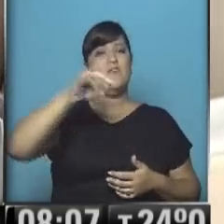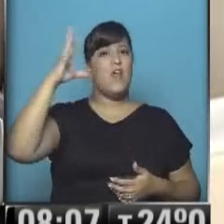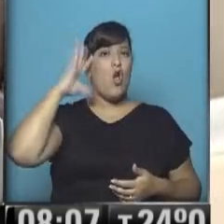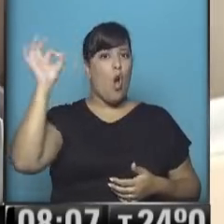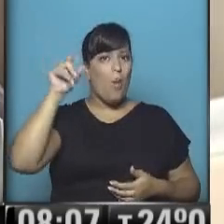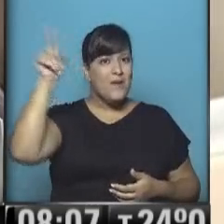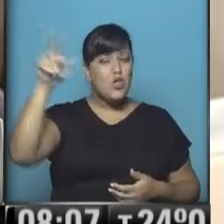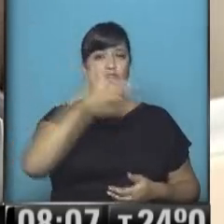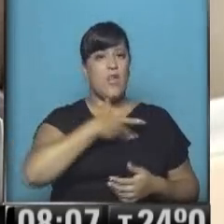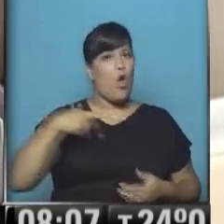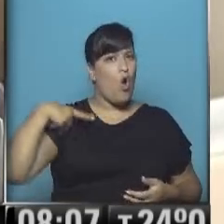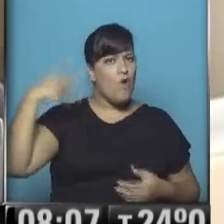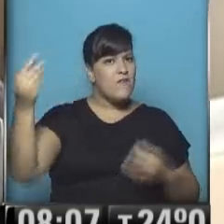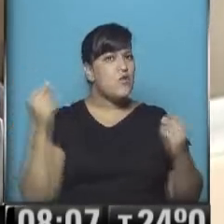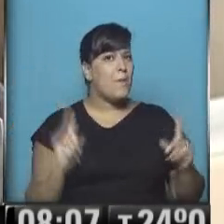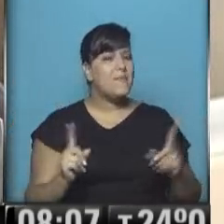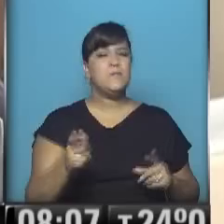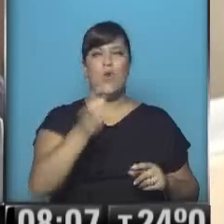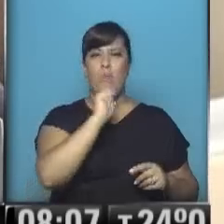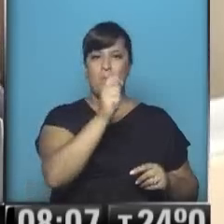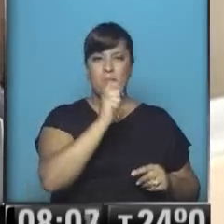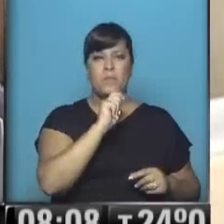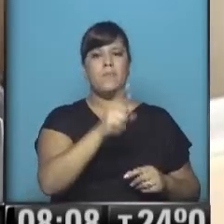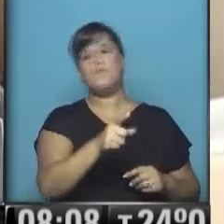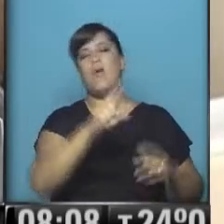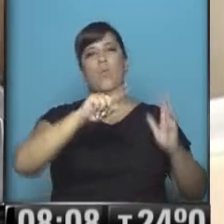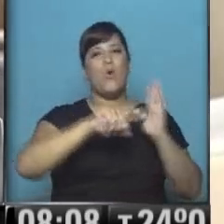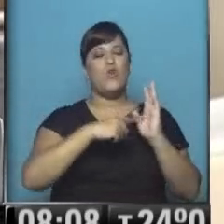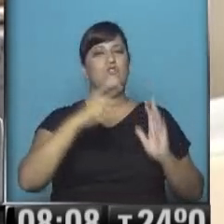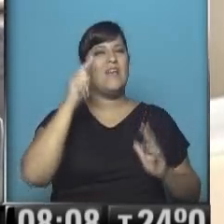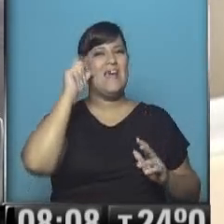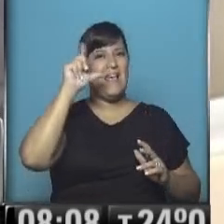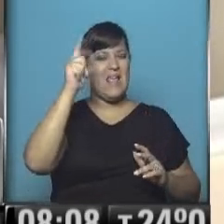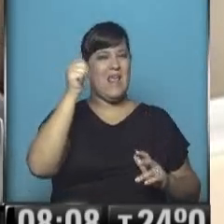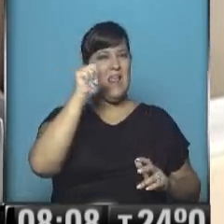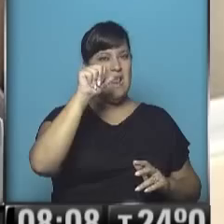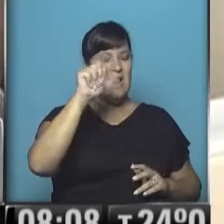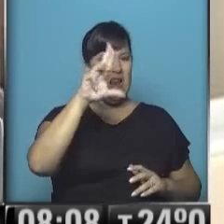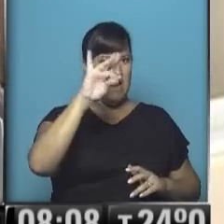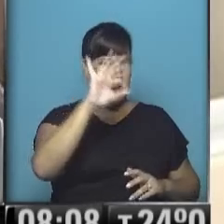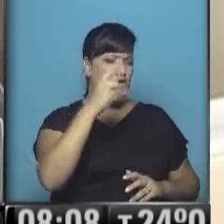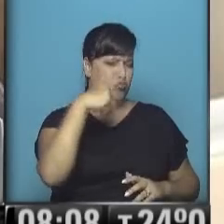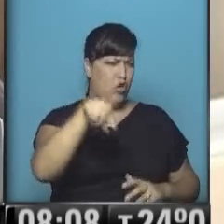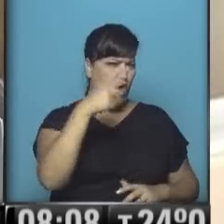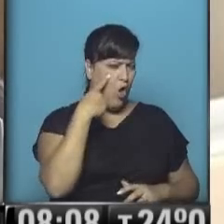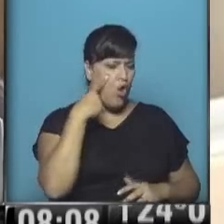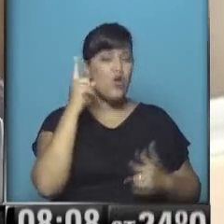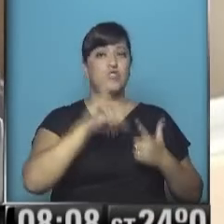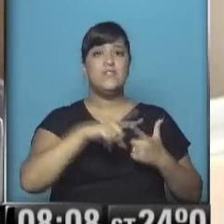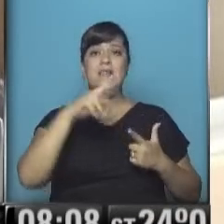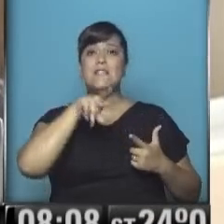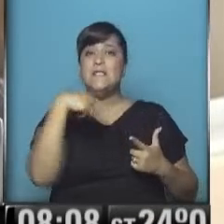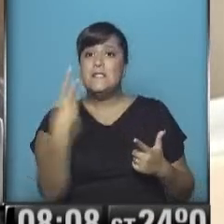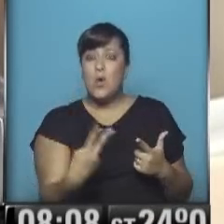estaría atravesando este periodista del Buenos Aires Herald, con situación que es conocida por todos. Y en segundo lugar, ¿cuáles son realmente los planes